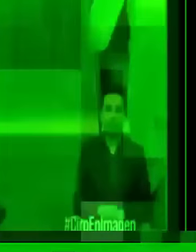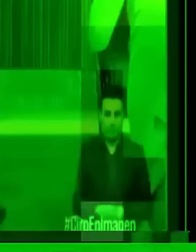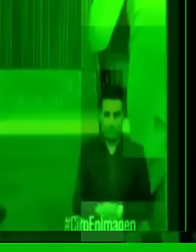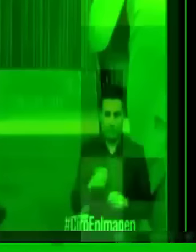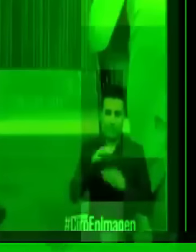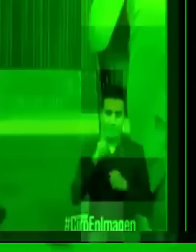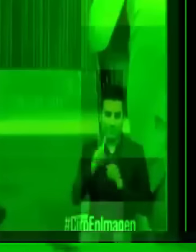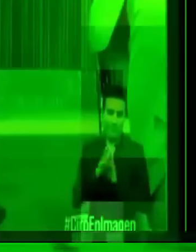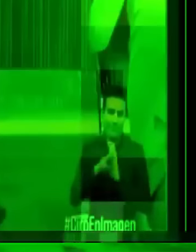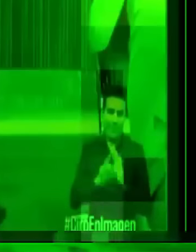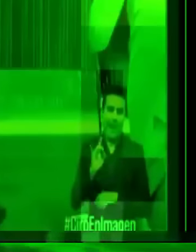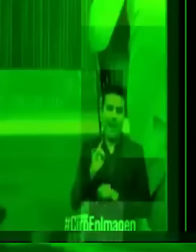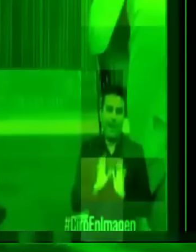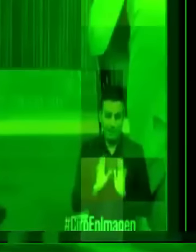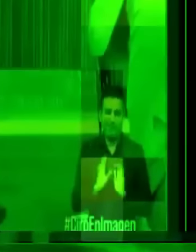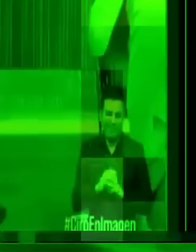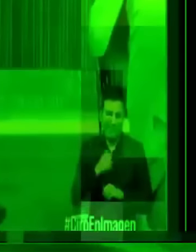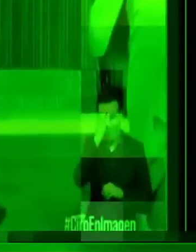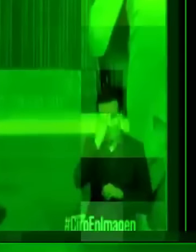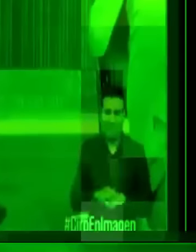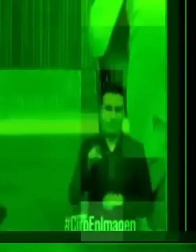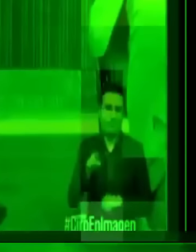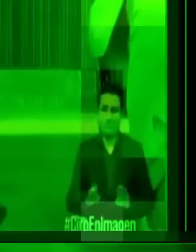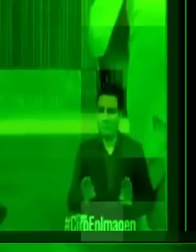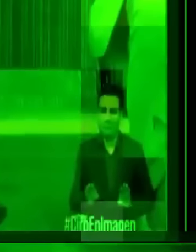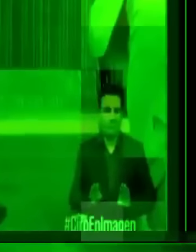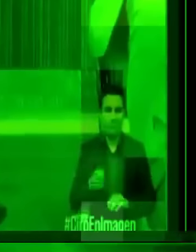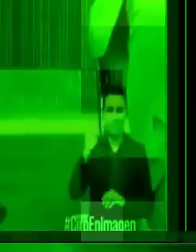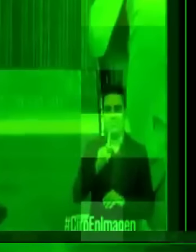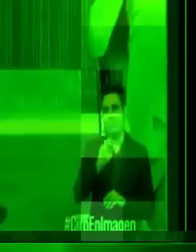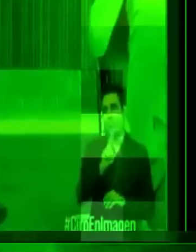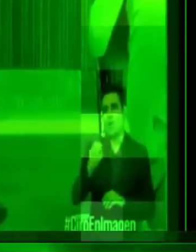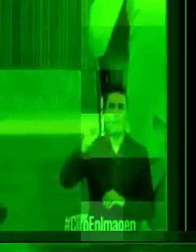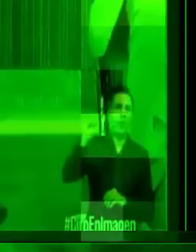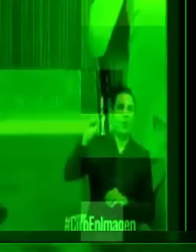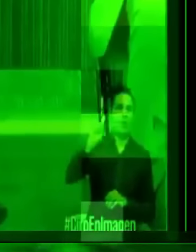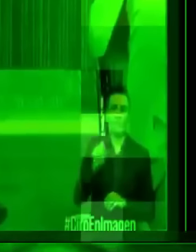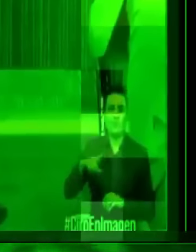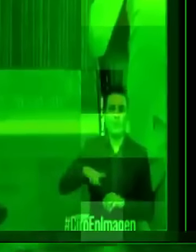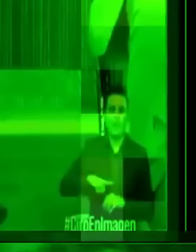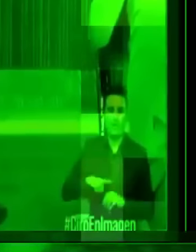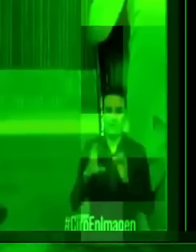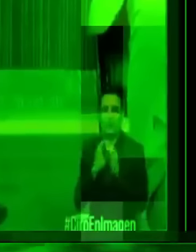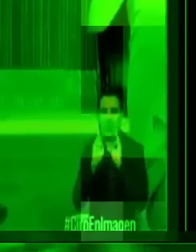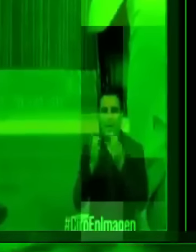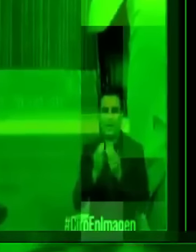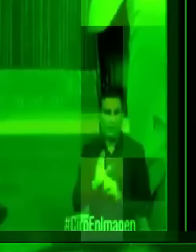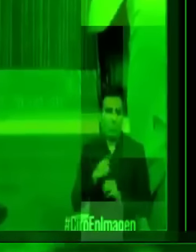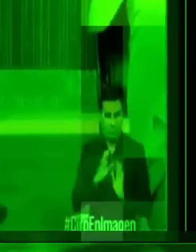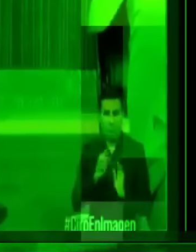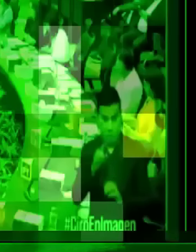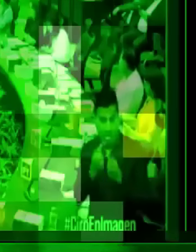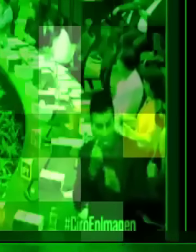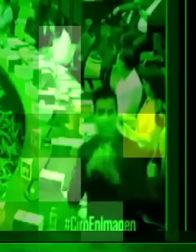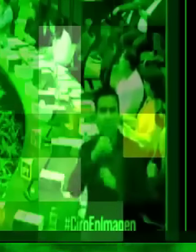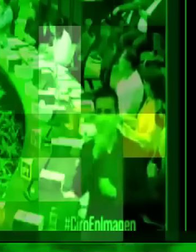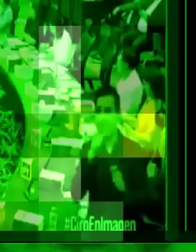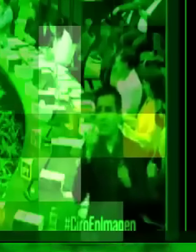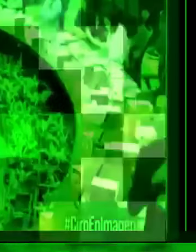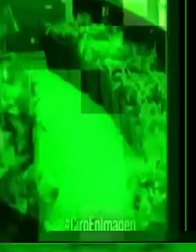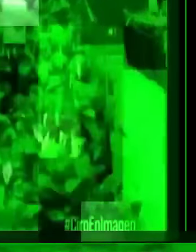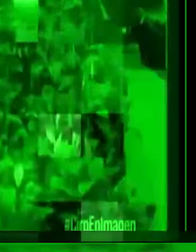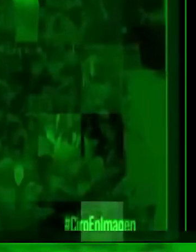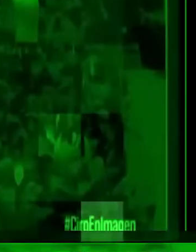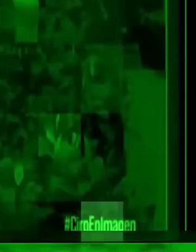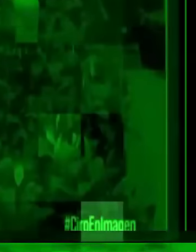farsante hipócrita. Y yo conozco, y sé, la conducta de porros que tienen los representantes de la narcocoalición que hoy gobierna. Nos vamos a referir en esos términos mientras se refieren en esos términos. Para que lo tengas